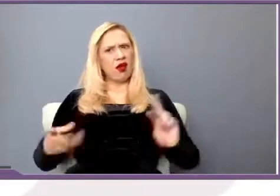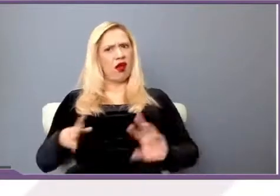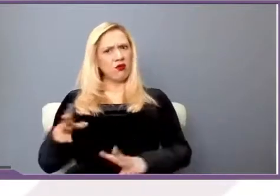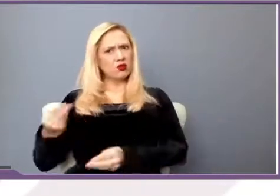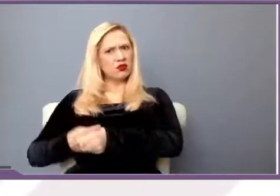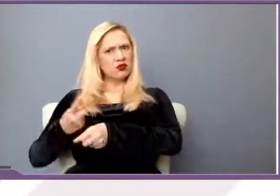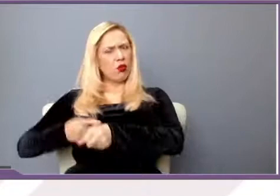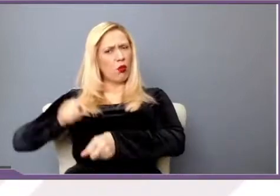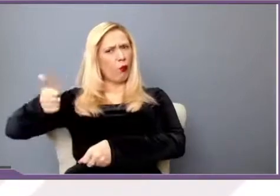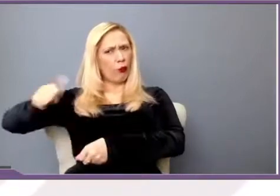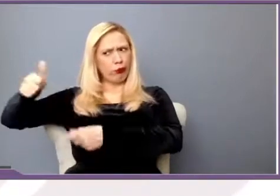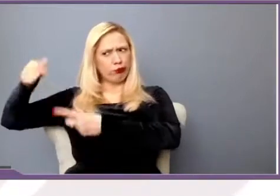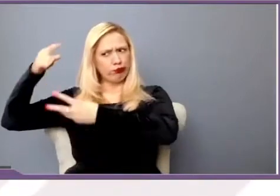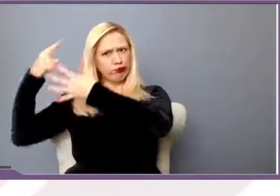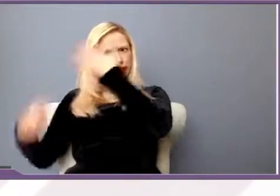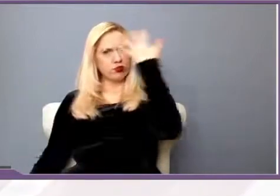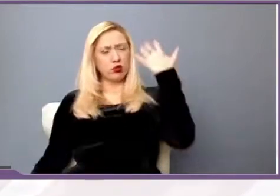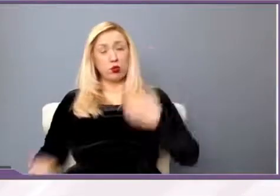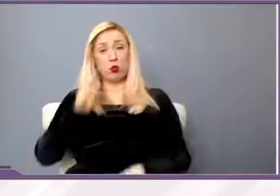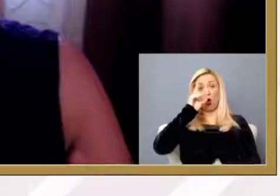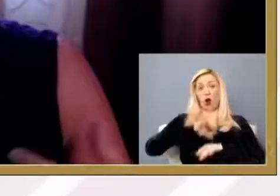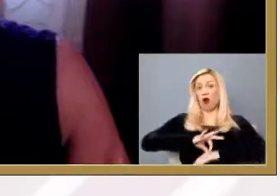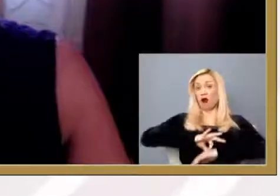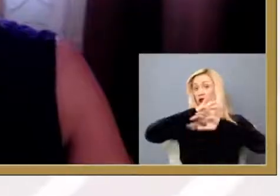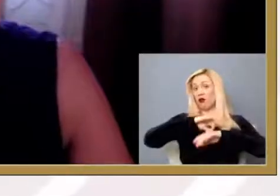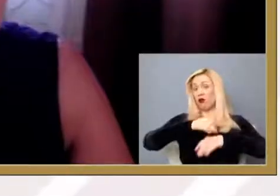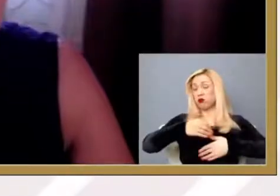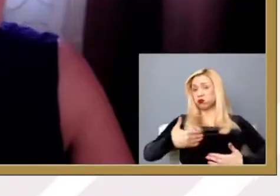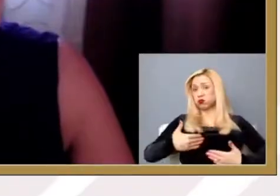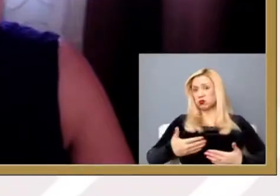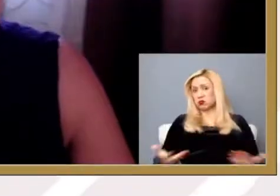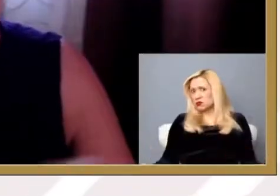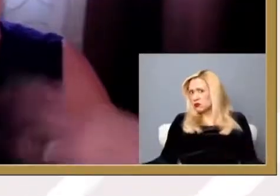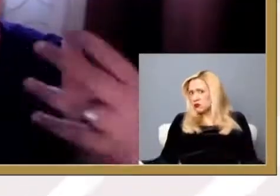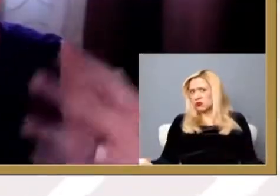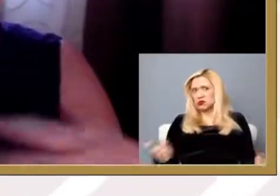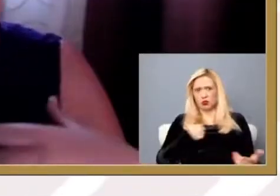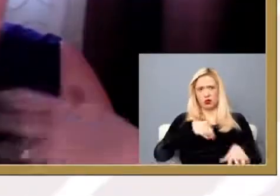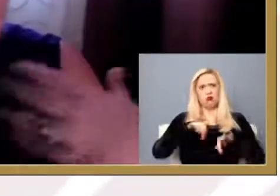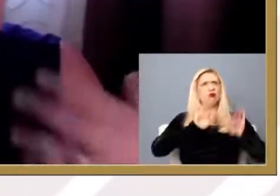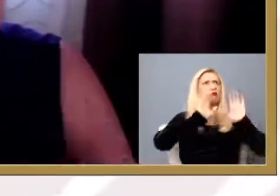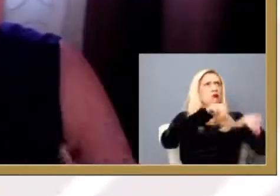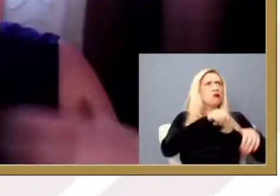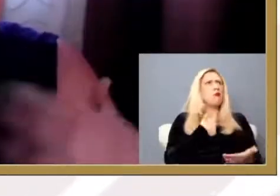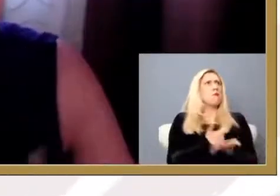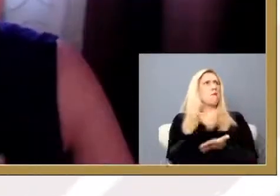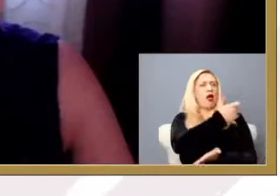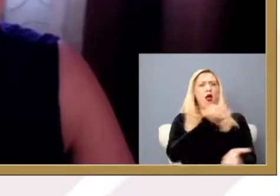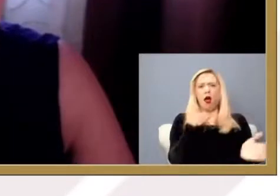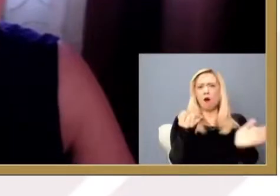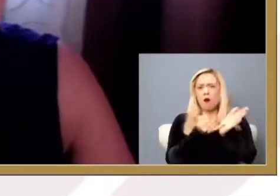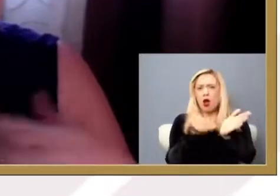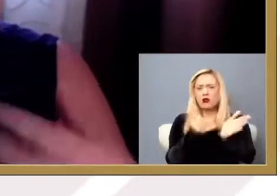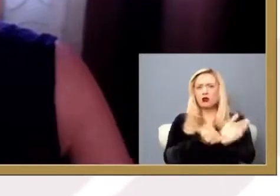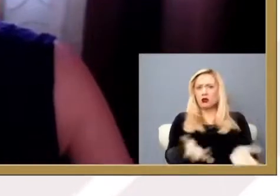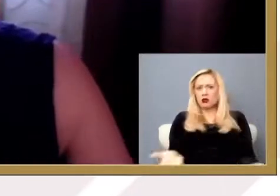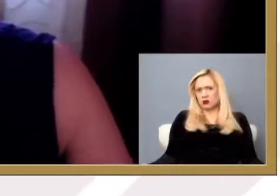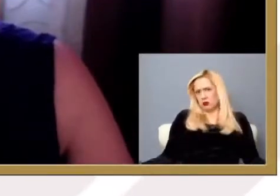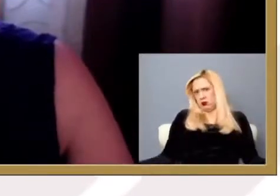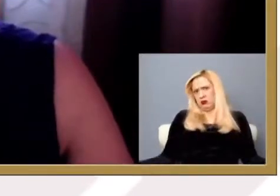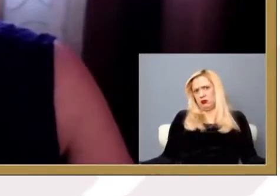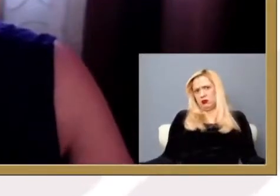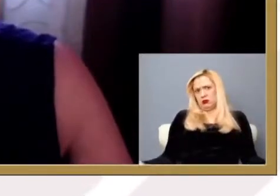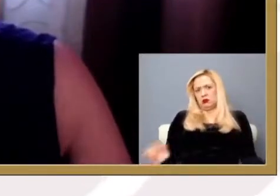no fuéramos sujetas también pues de empleo y de pago de impuestos. Entonces hay un montón de estas ideas que van justificando estas